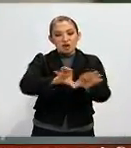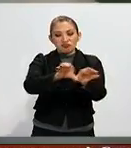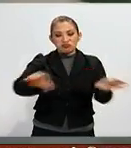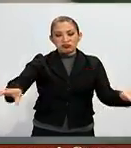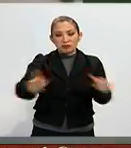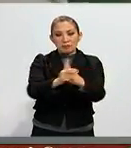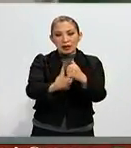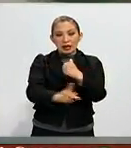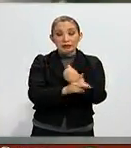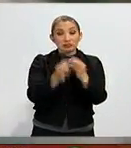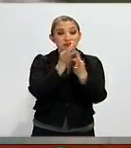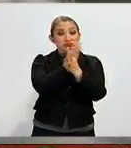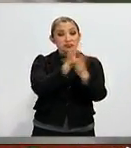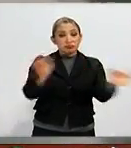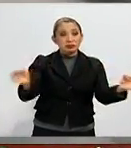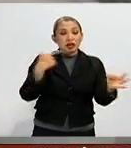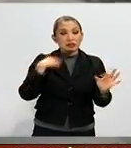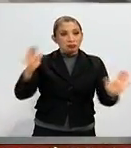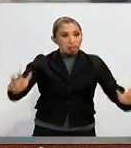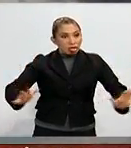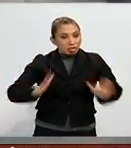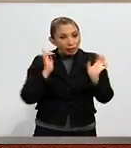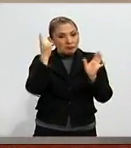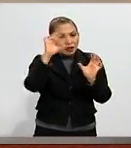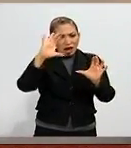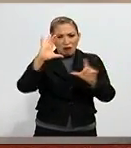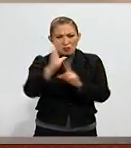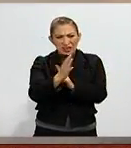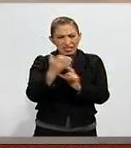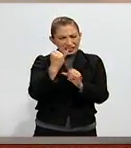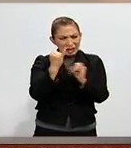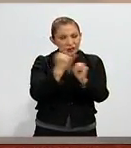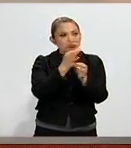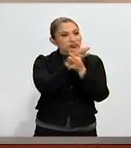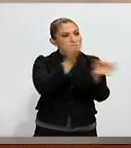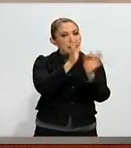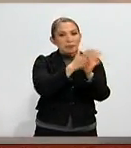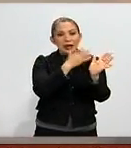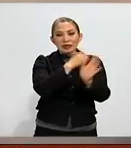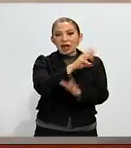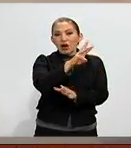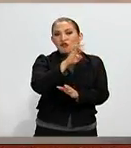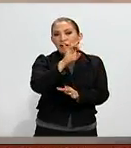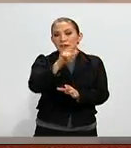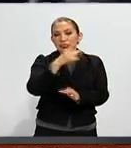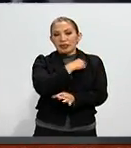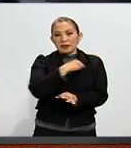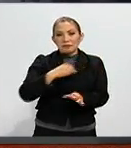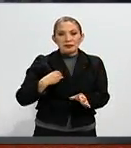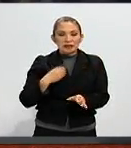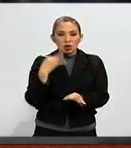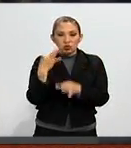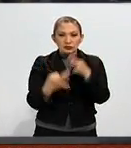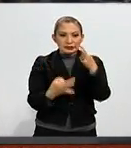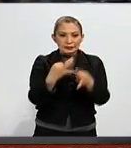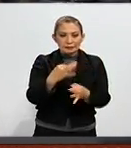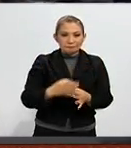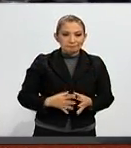al país. La declaración, que fue una sorpresa para la comunidad internacional, fue difundida en la página web del Ministerio de